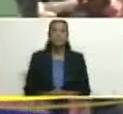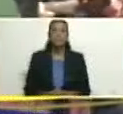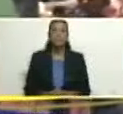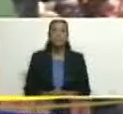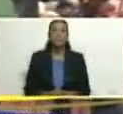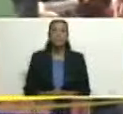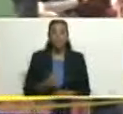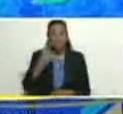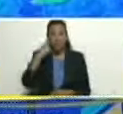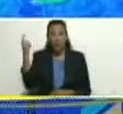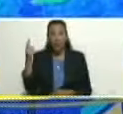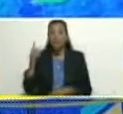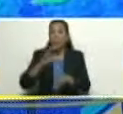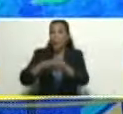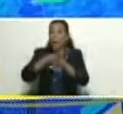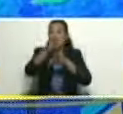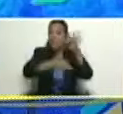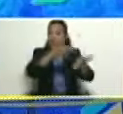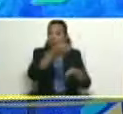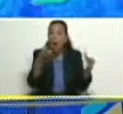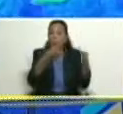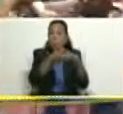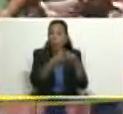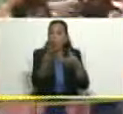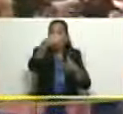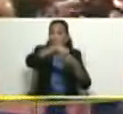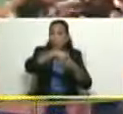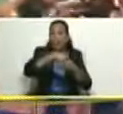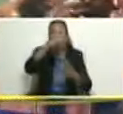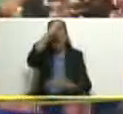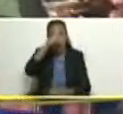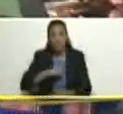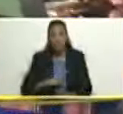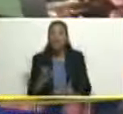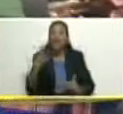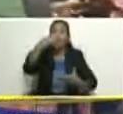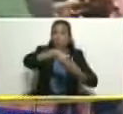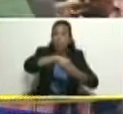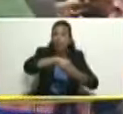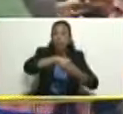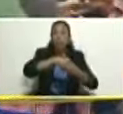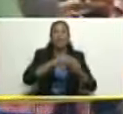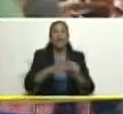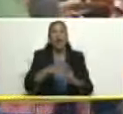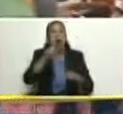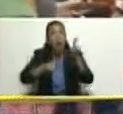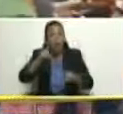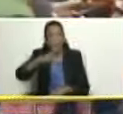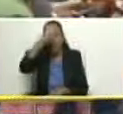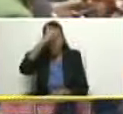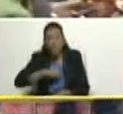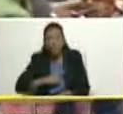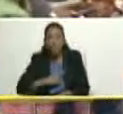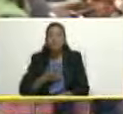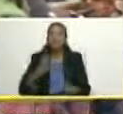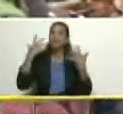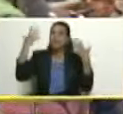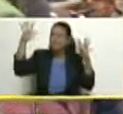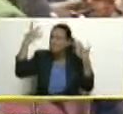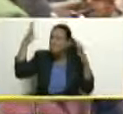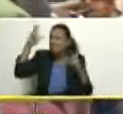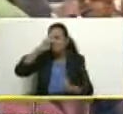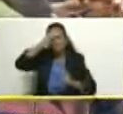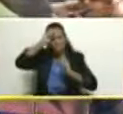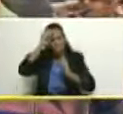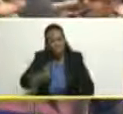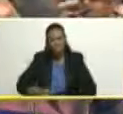Ya voy a explicar esa parte, es importante. Gracias, muchas gracias. Mando un aplauso aquí a las personas con alguna discapacidad. Buen aplauso, ¿vale?